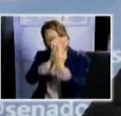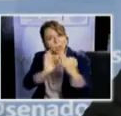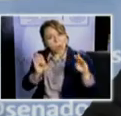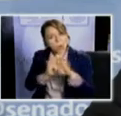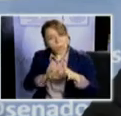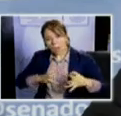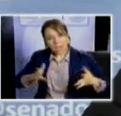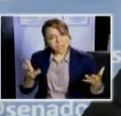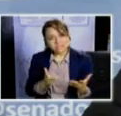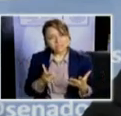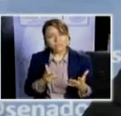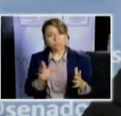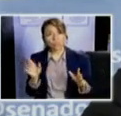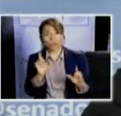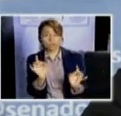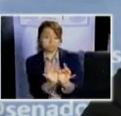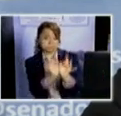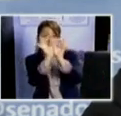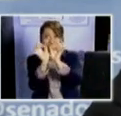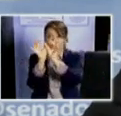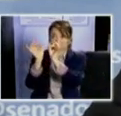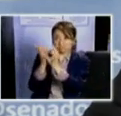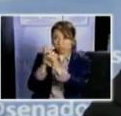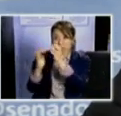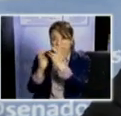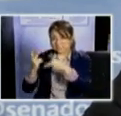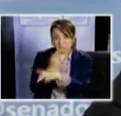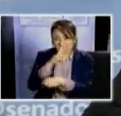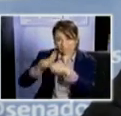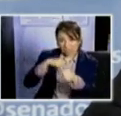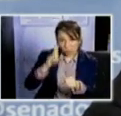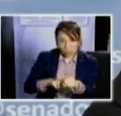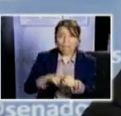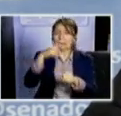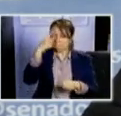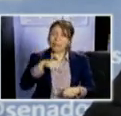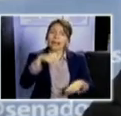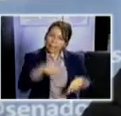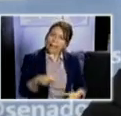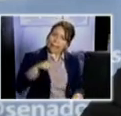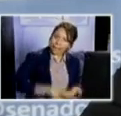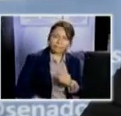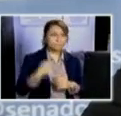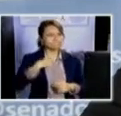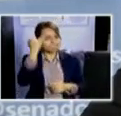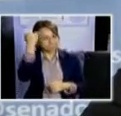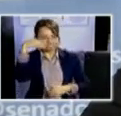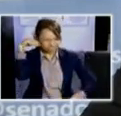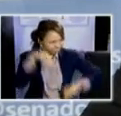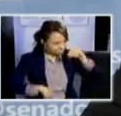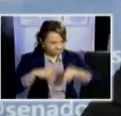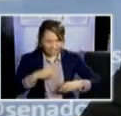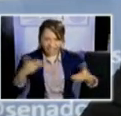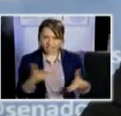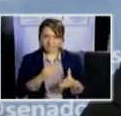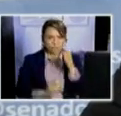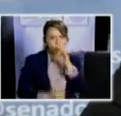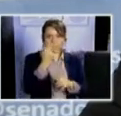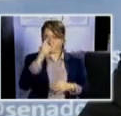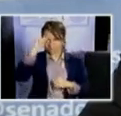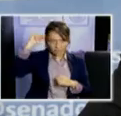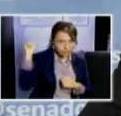de nuestra capacidad de atraer inversiones, de nuestra capacidad para absorber tecnología y sobre todo de nuestra capacidad